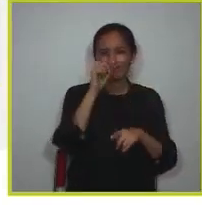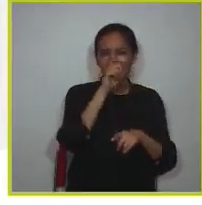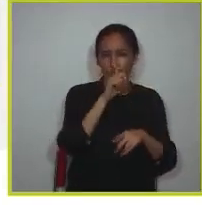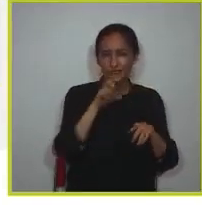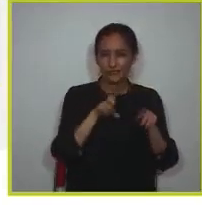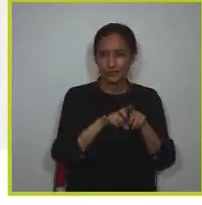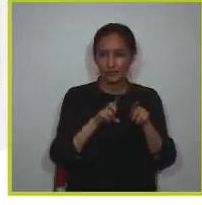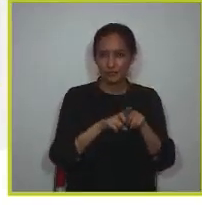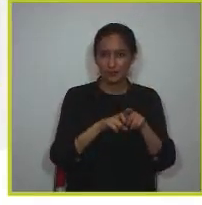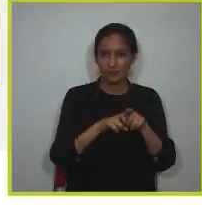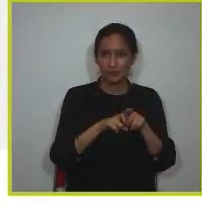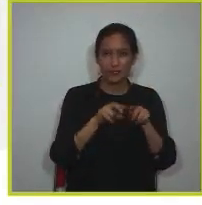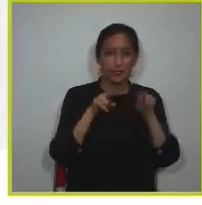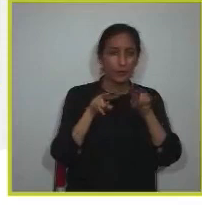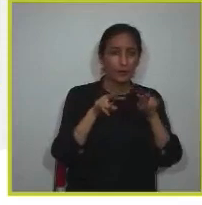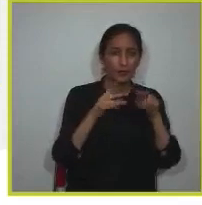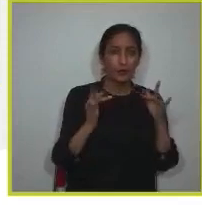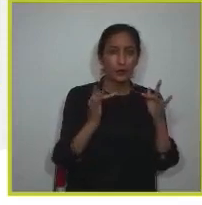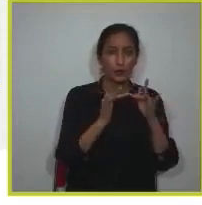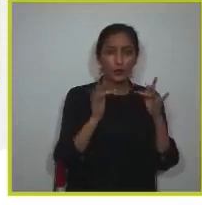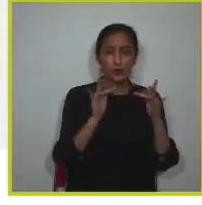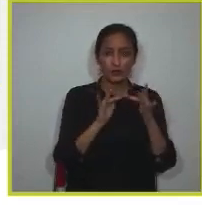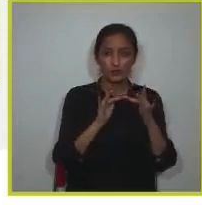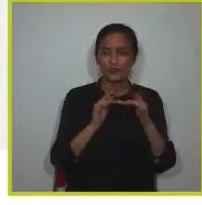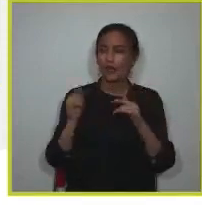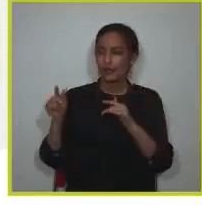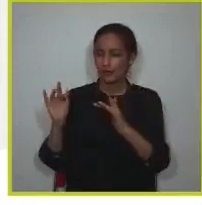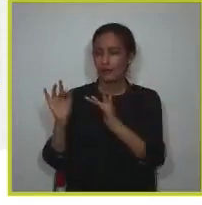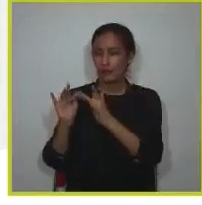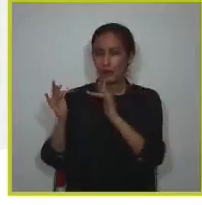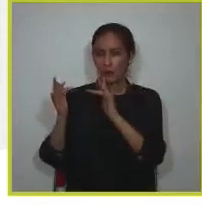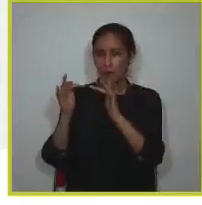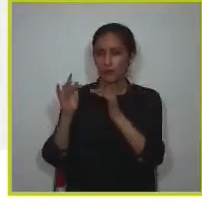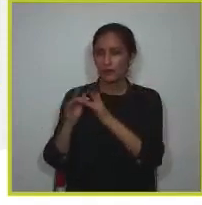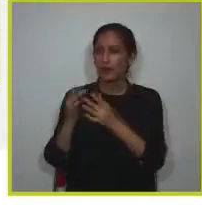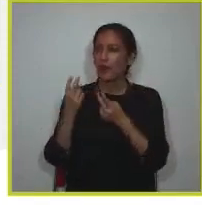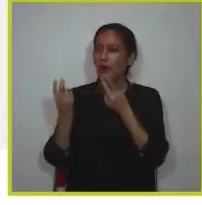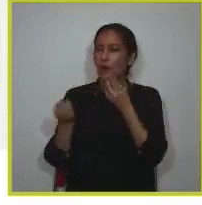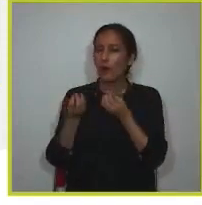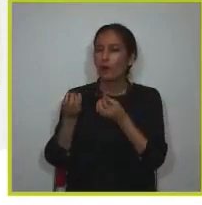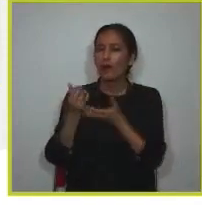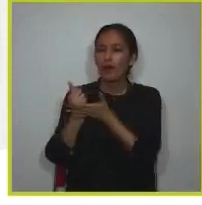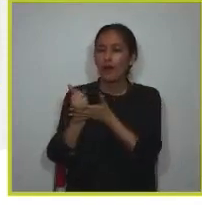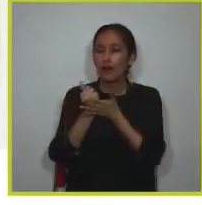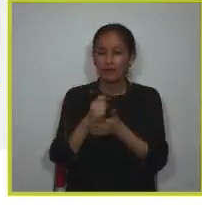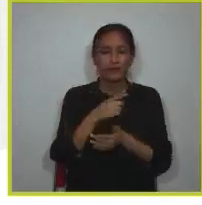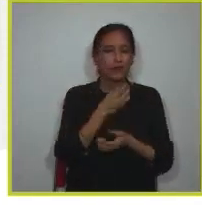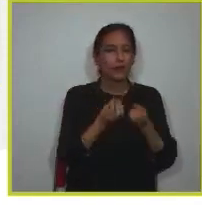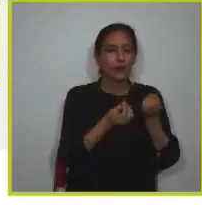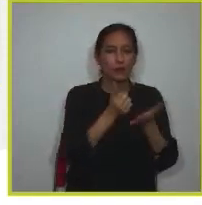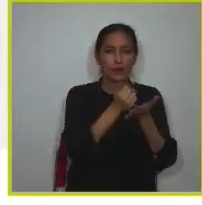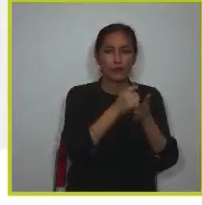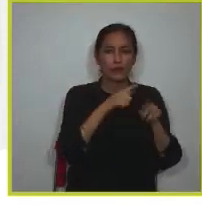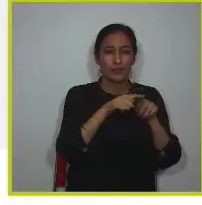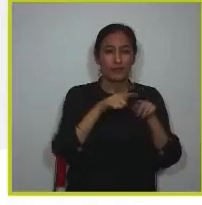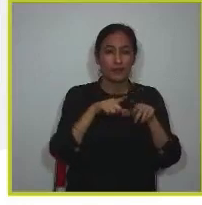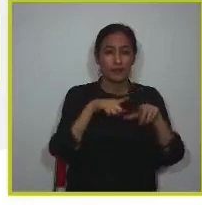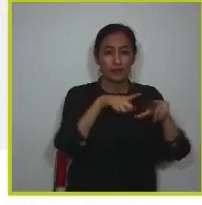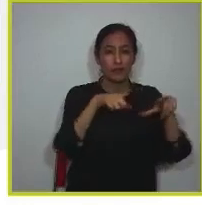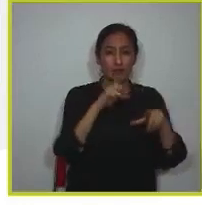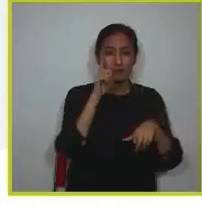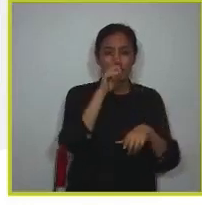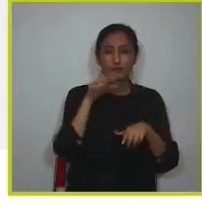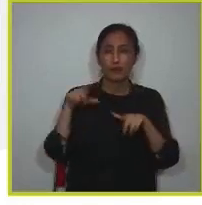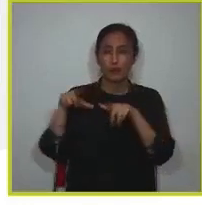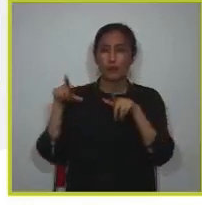y puntos de conexión que expliquen las dinámicas que justamente se vienen produciendo en esos territorios tan complejos